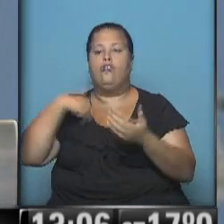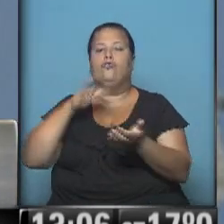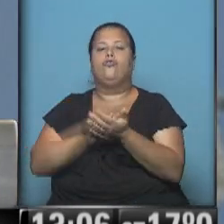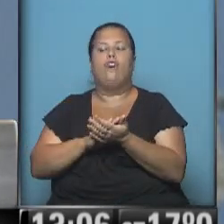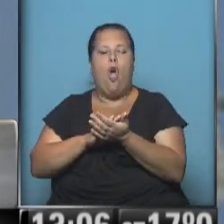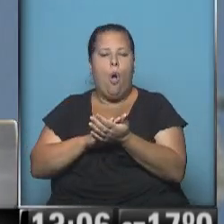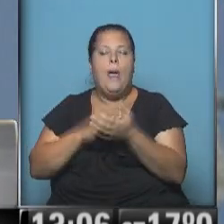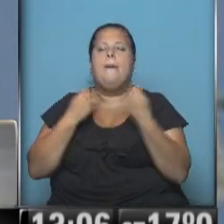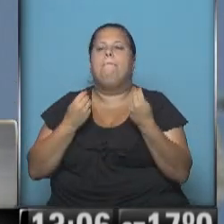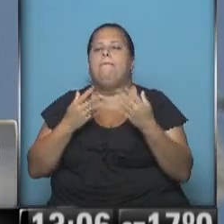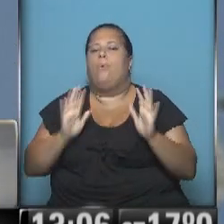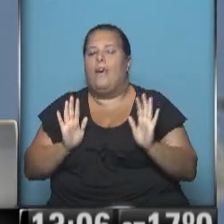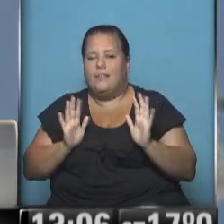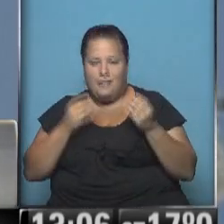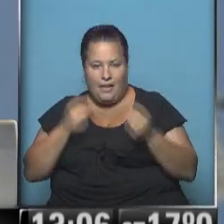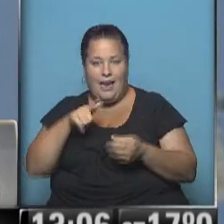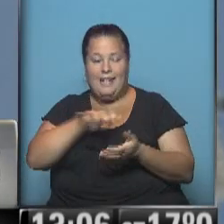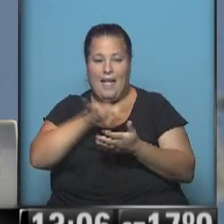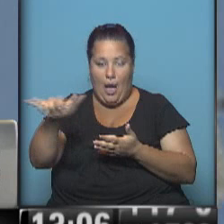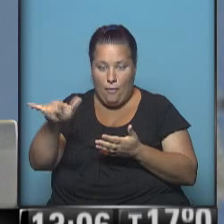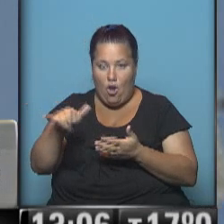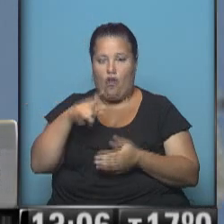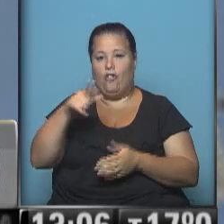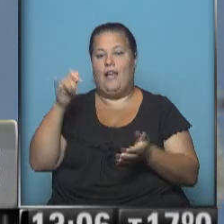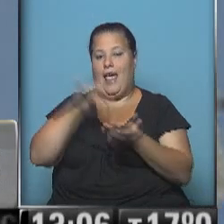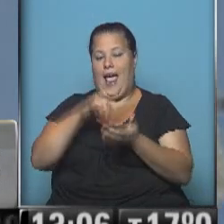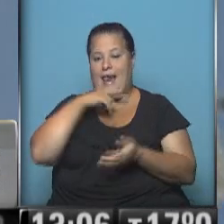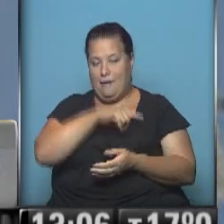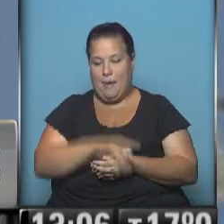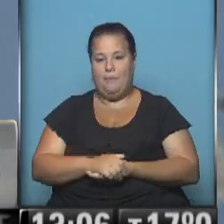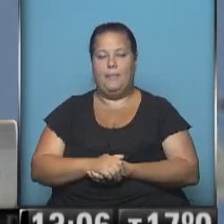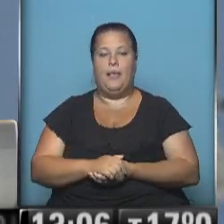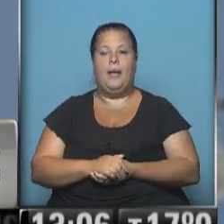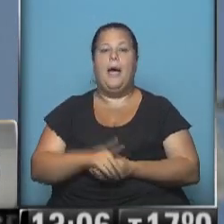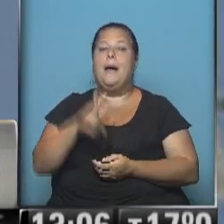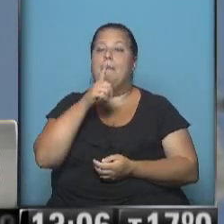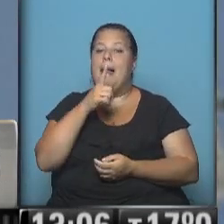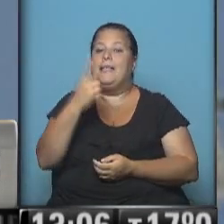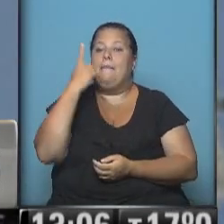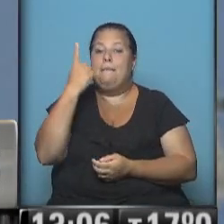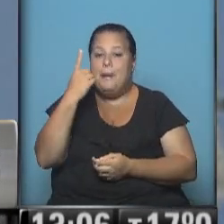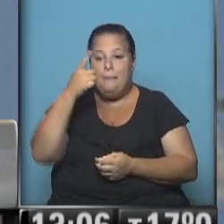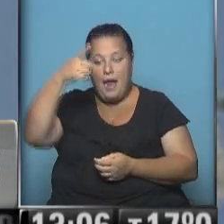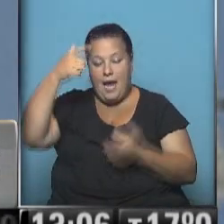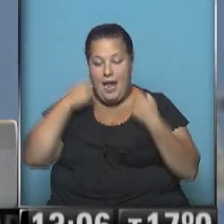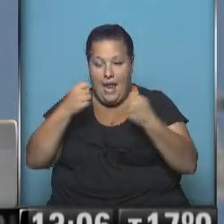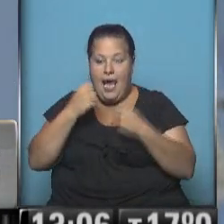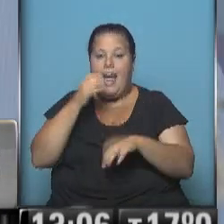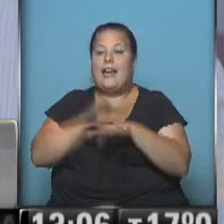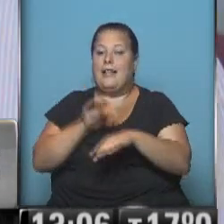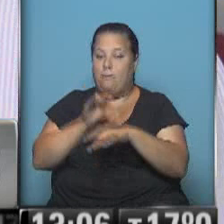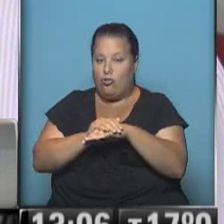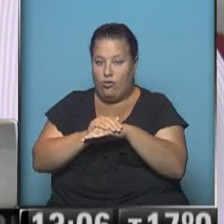sobre lo que pudo haber pasado con todo este avión de Germanwings. El primer oficial sería el responsable a través de un